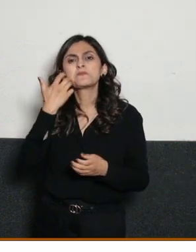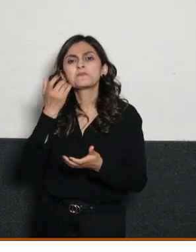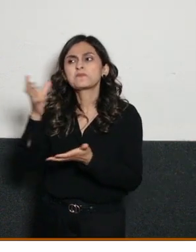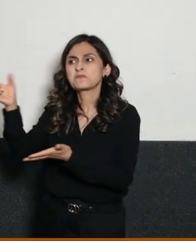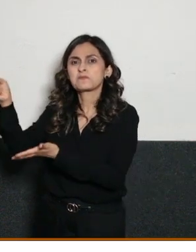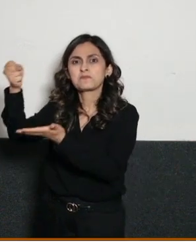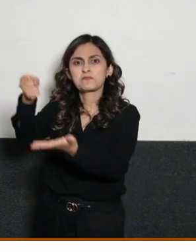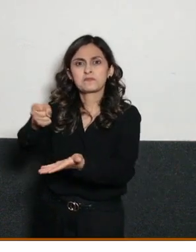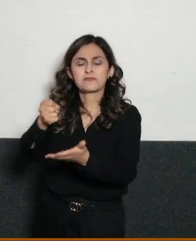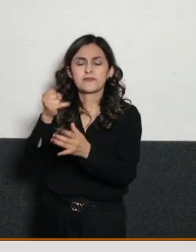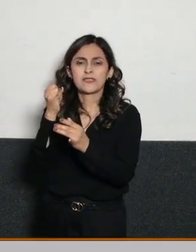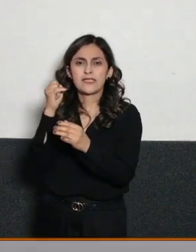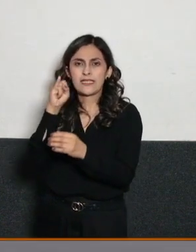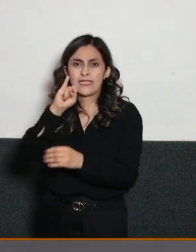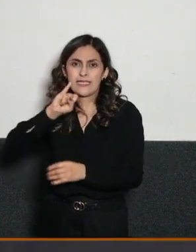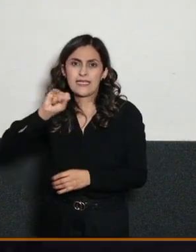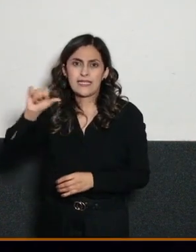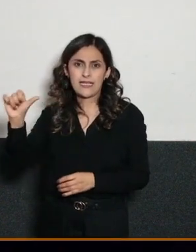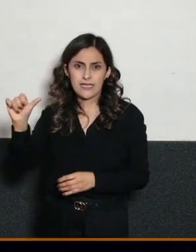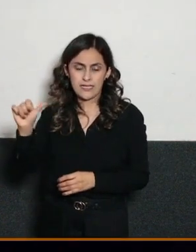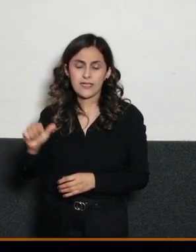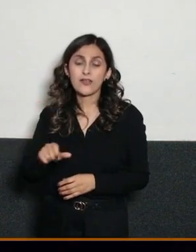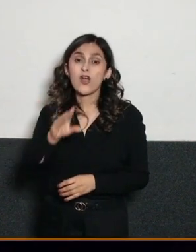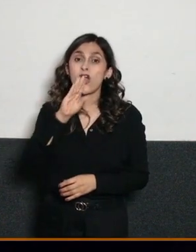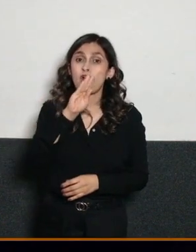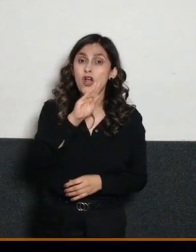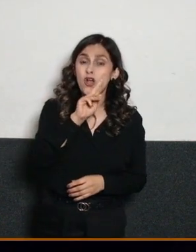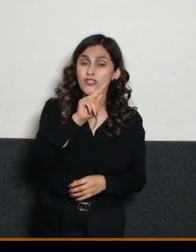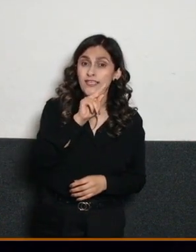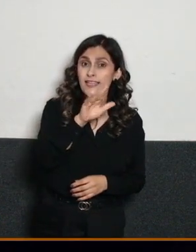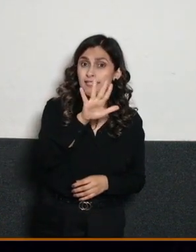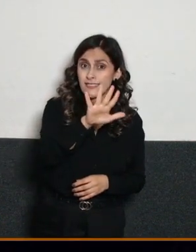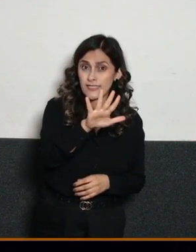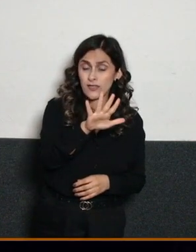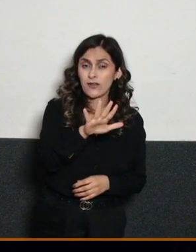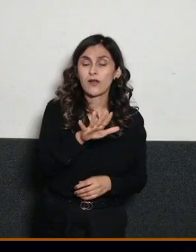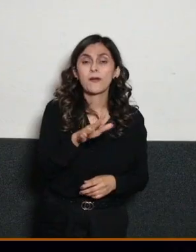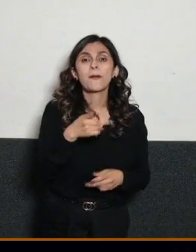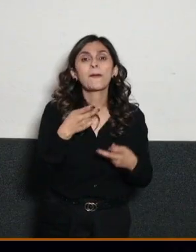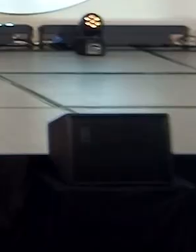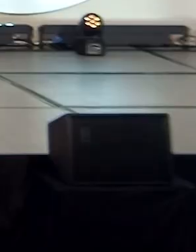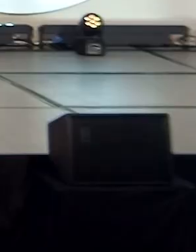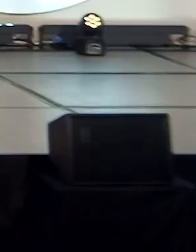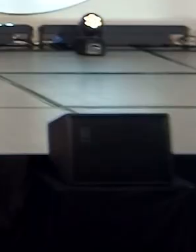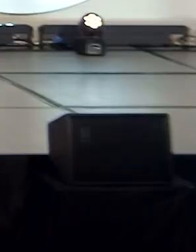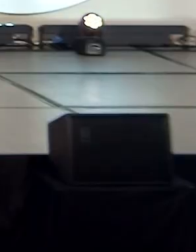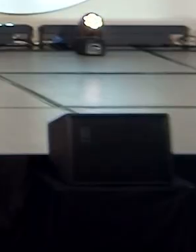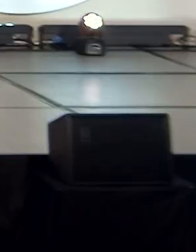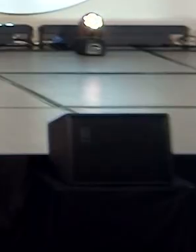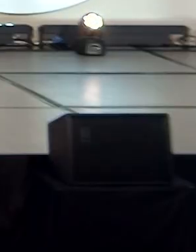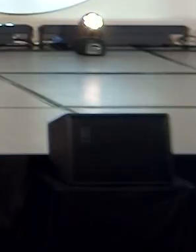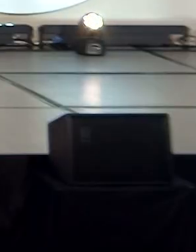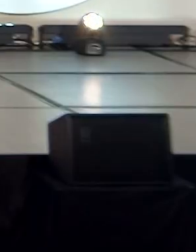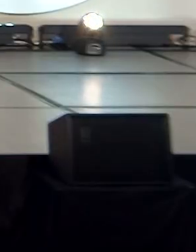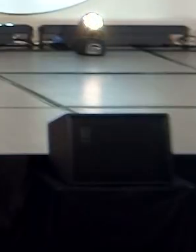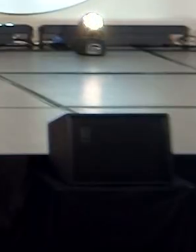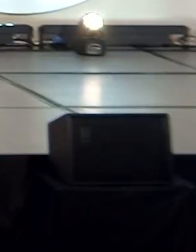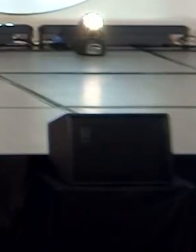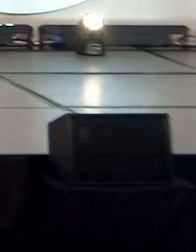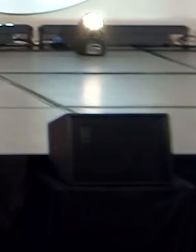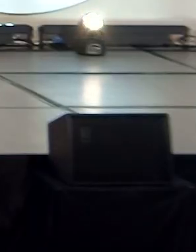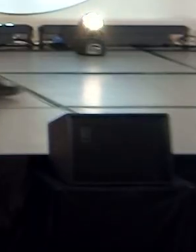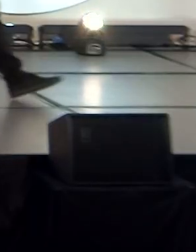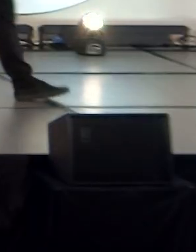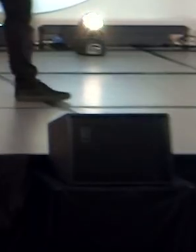artificial y el 85% que las interacciones con los clientes se gestionan van a tener sin intervención humana.